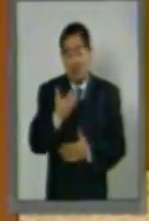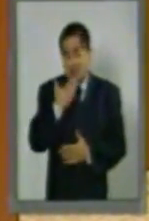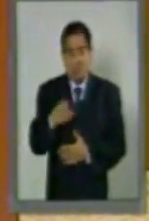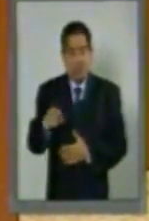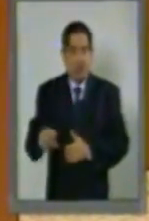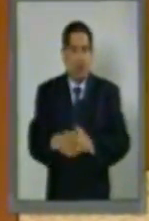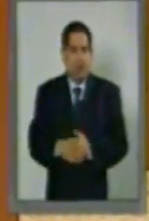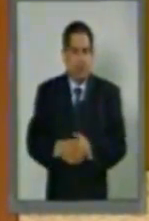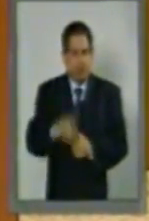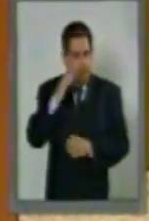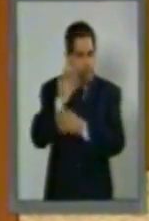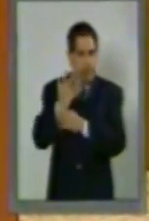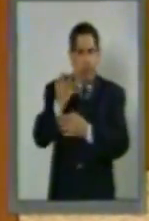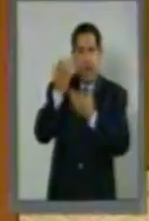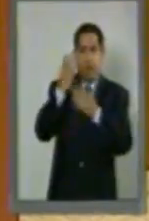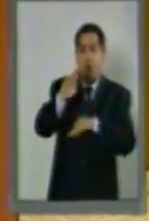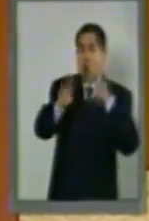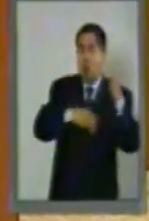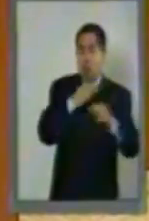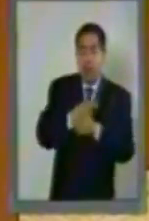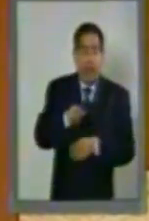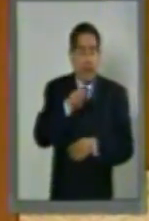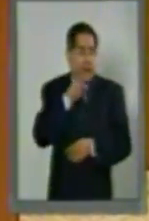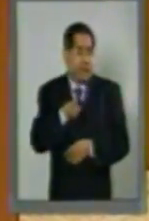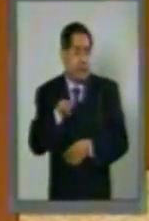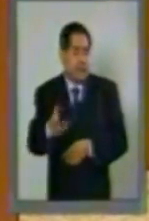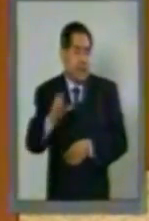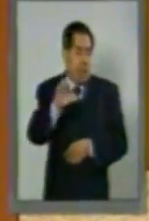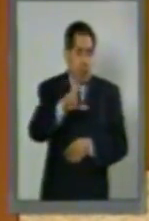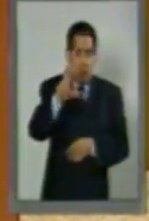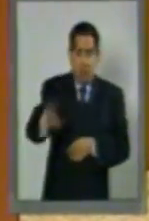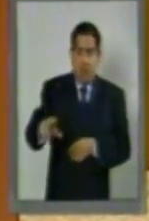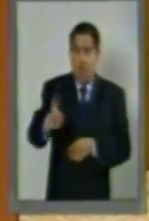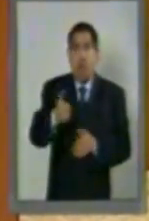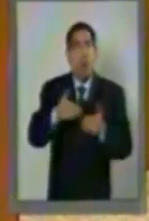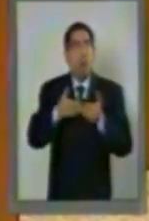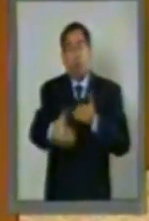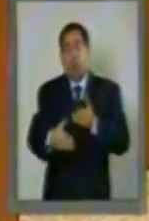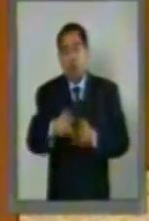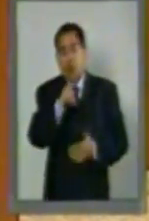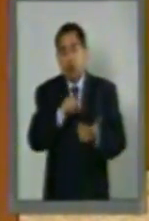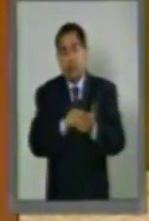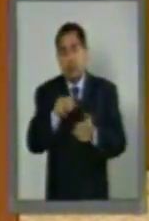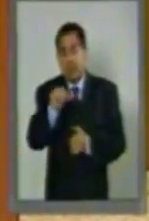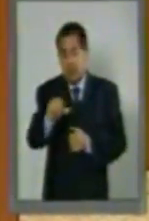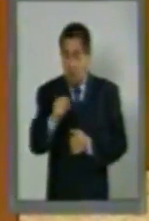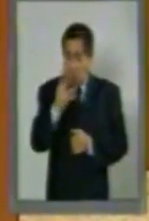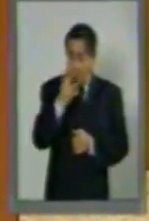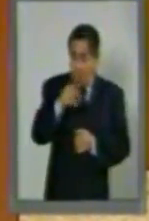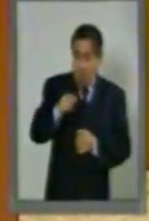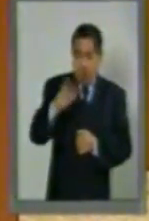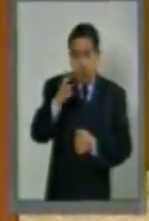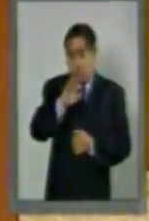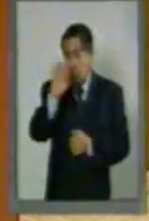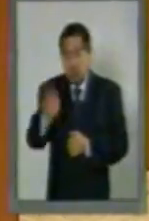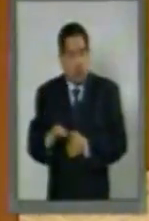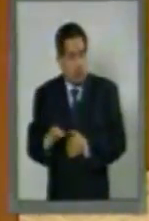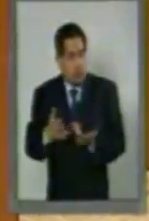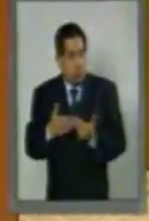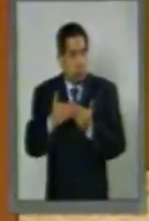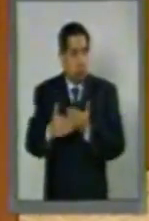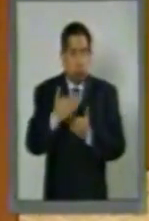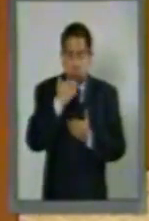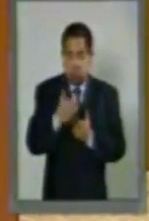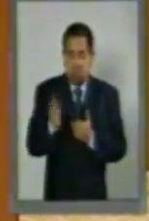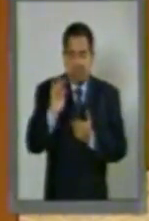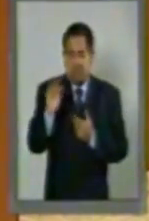acuerdo con el Banco Mundial, Costa Rica registró un crecimiento en 2016 de 4.3% y se prevé